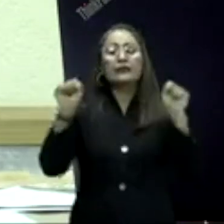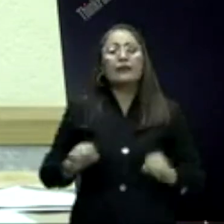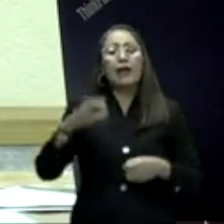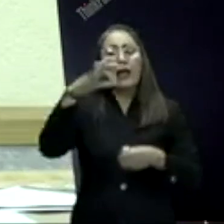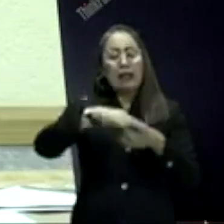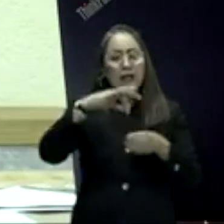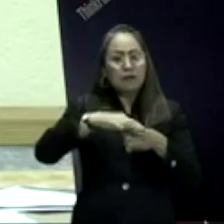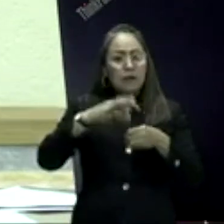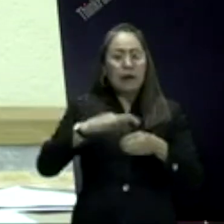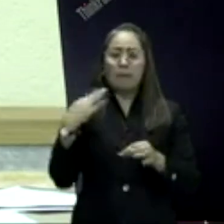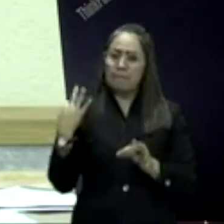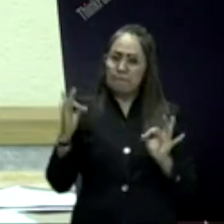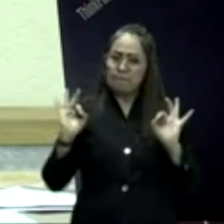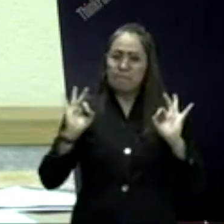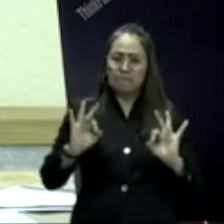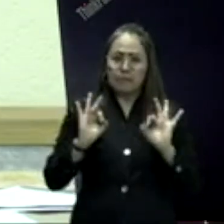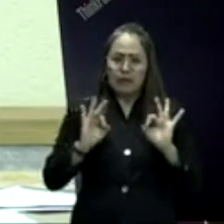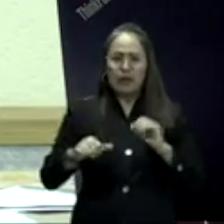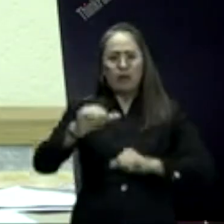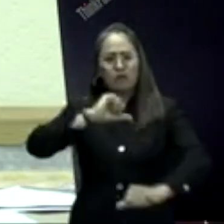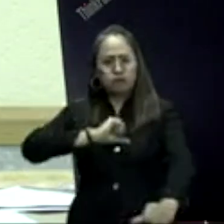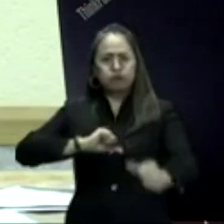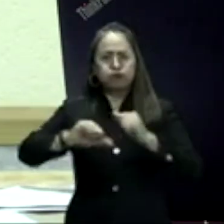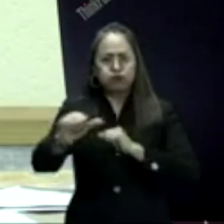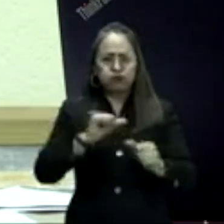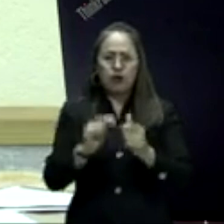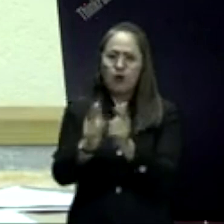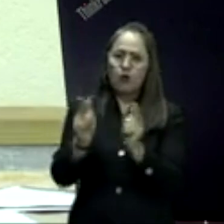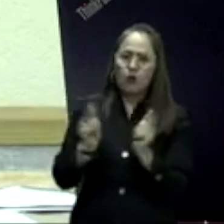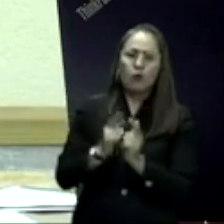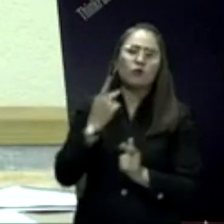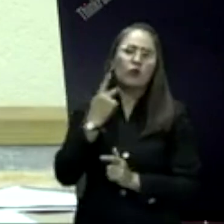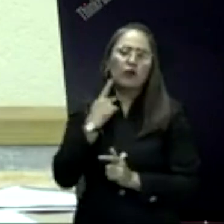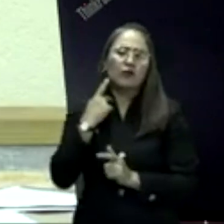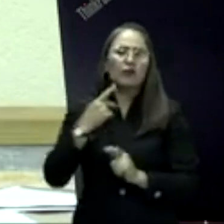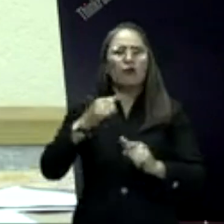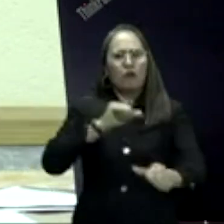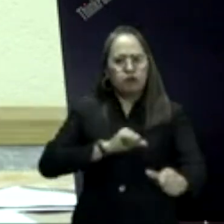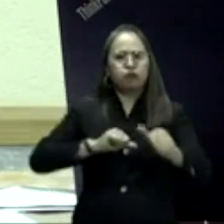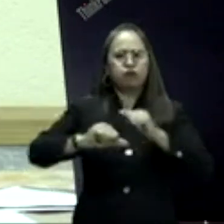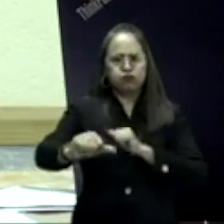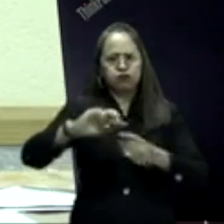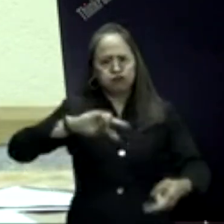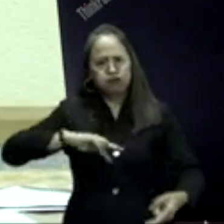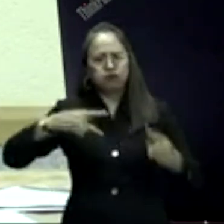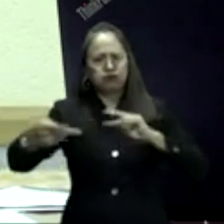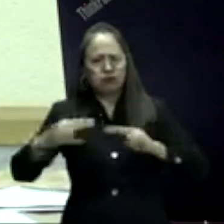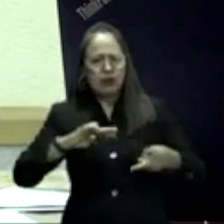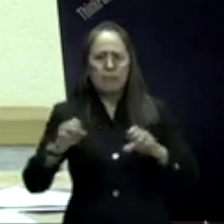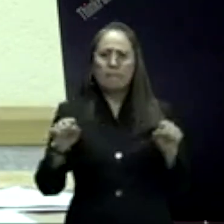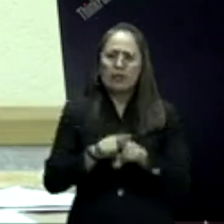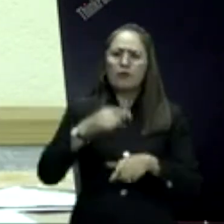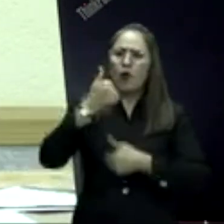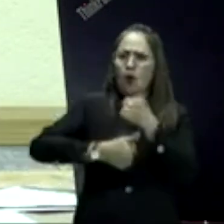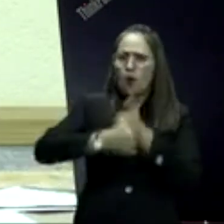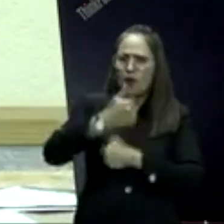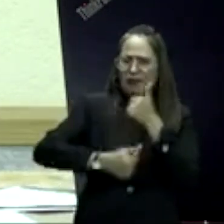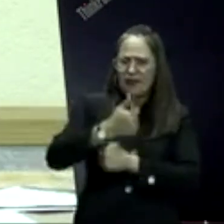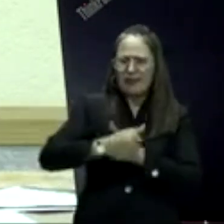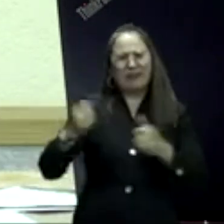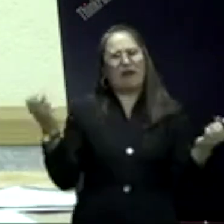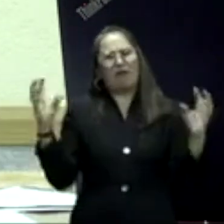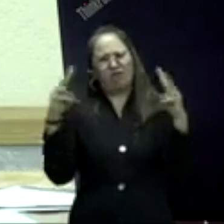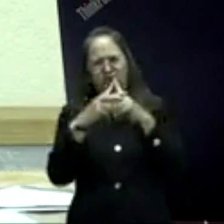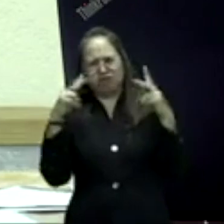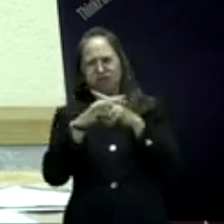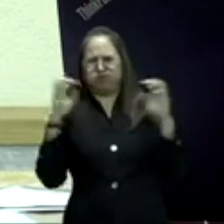permitido la alternancia de fuerzas políticas a nivel municipal, estatal y federal y ha dado pie a que la competencia transcurra sin sobresaltos y con